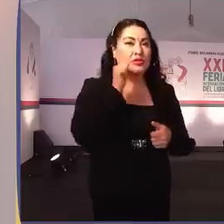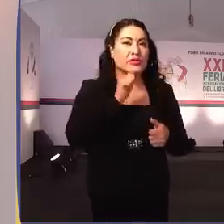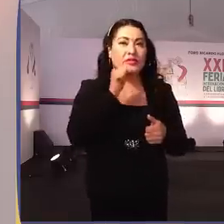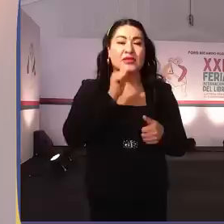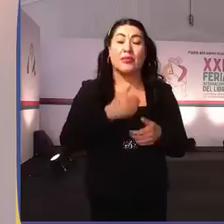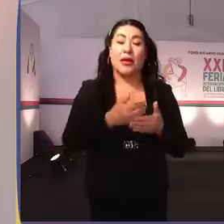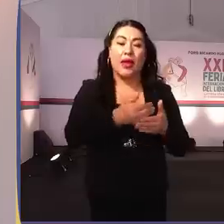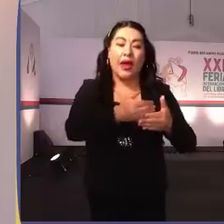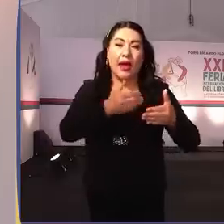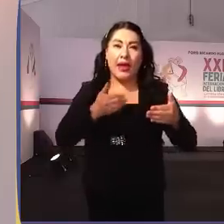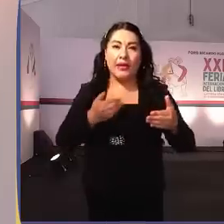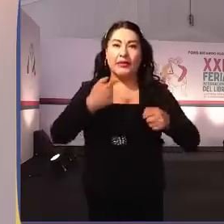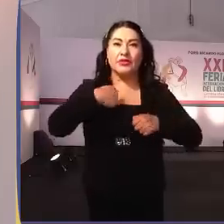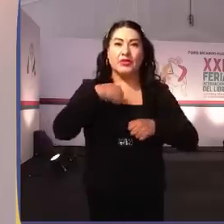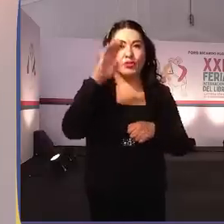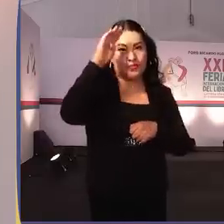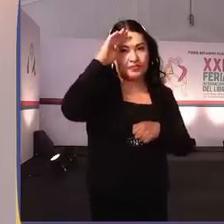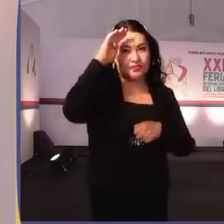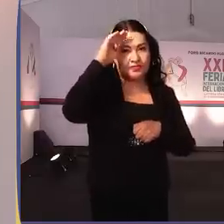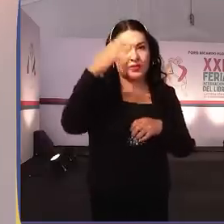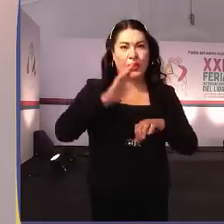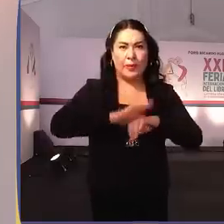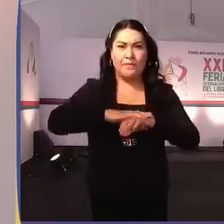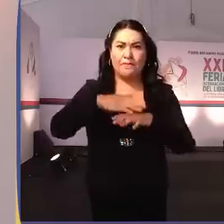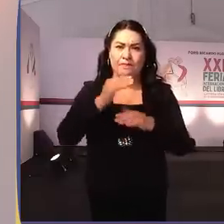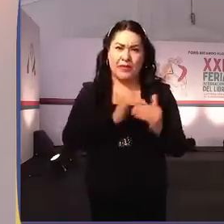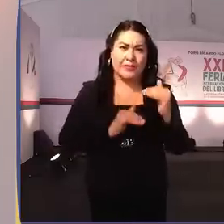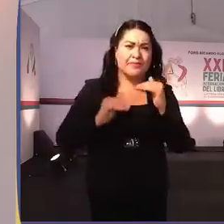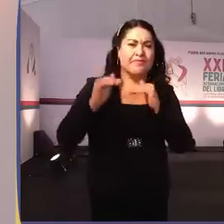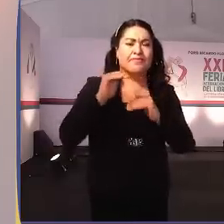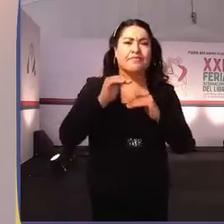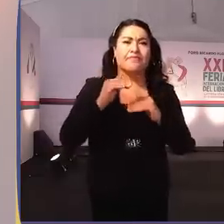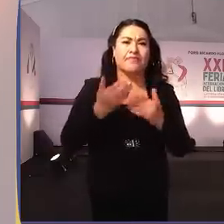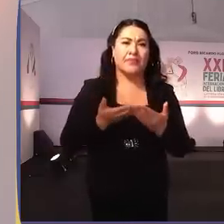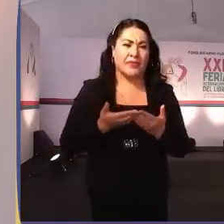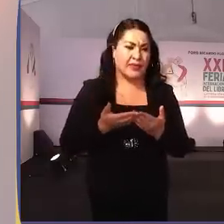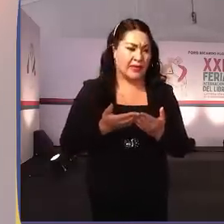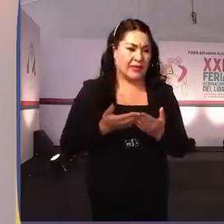antes pienso aventajarme en ella, porque ellos,